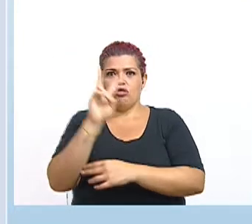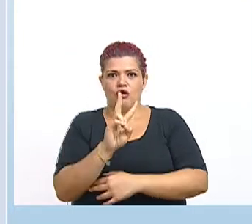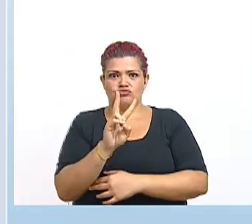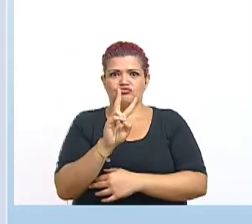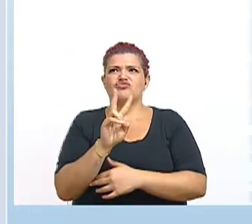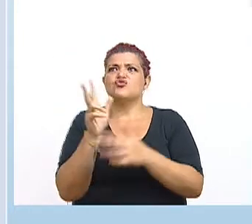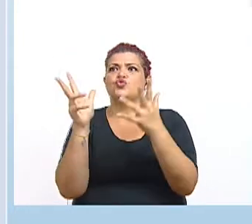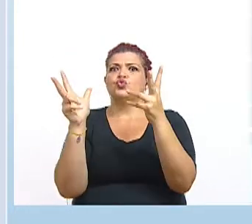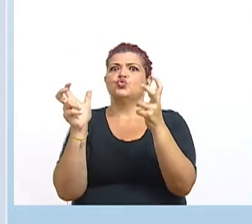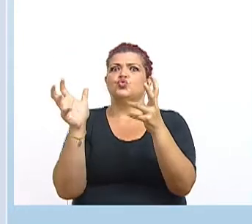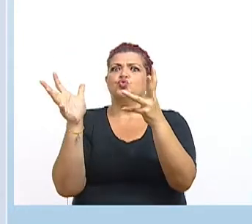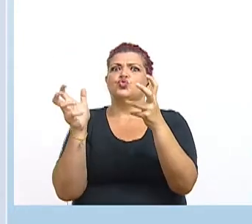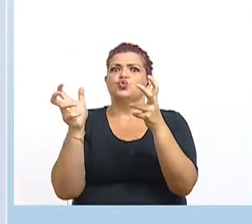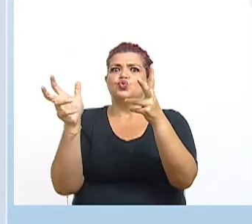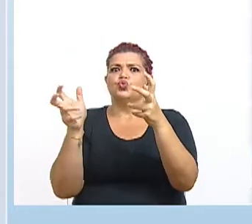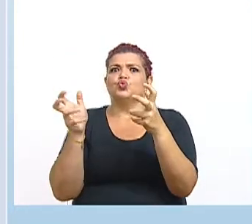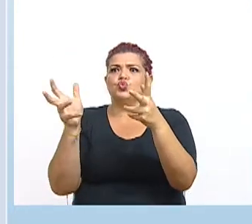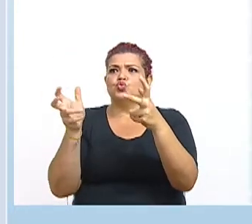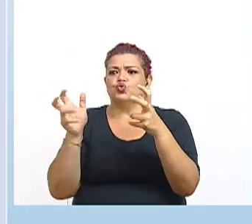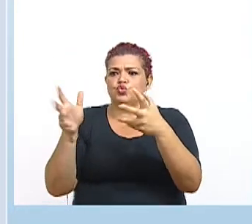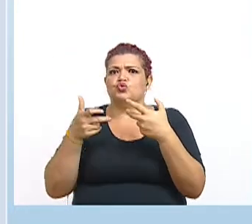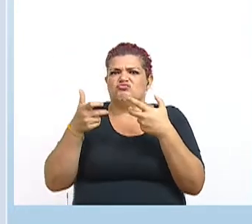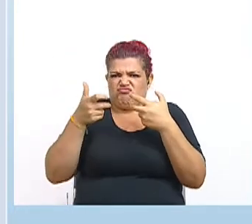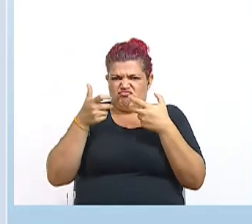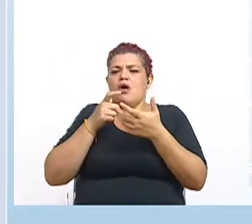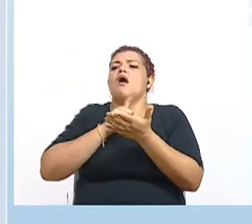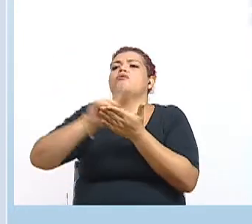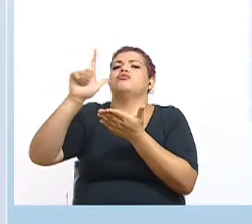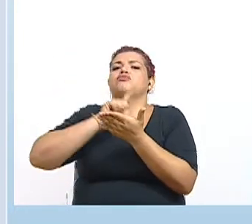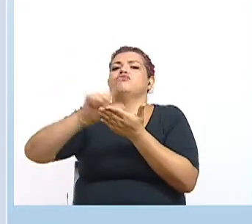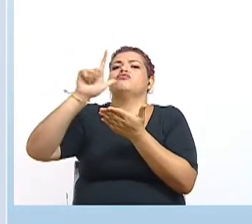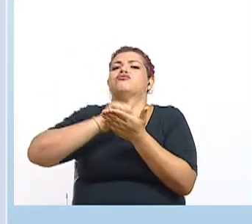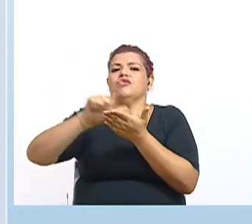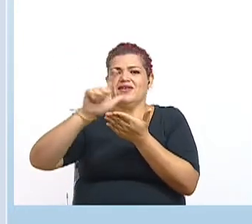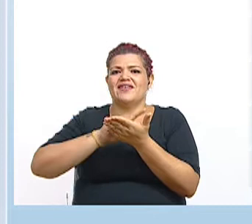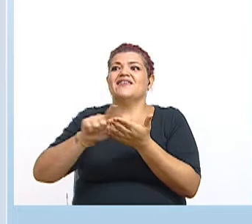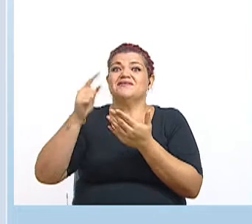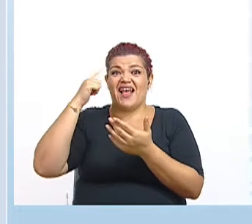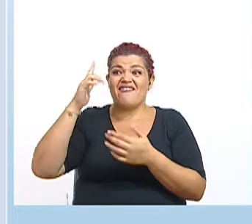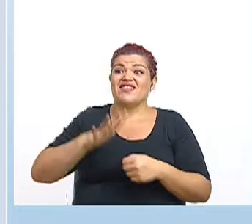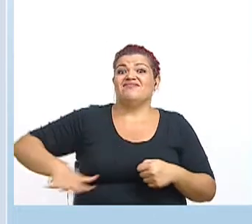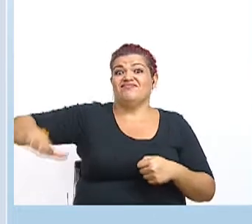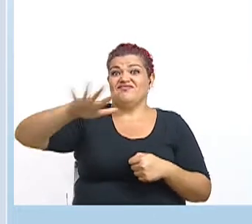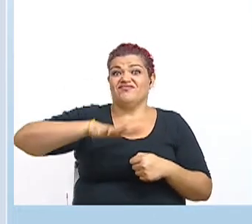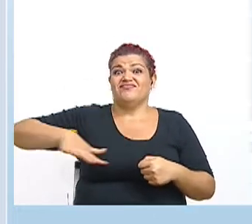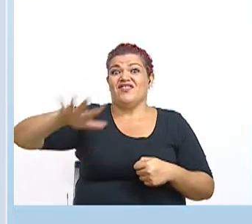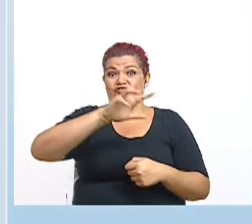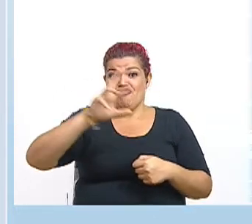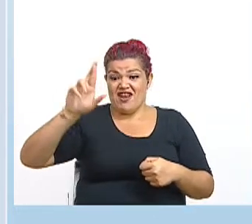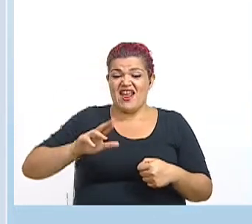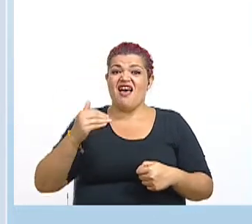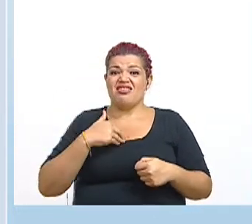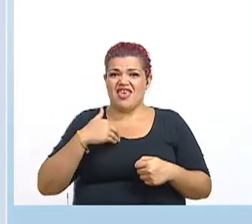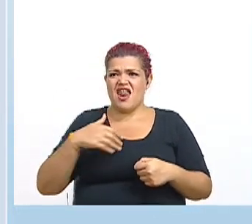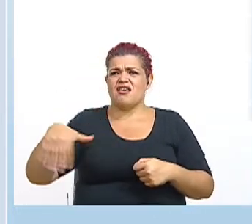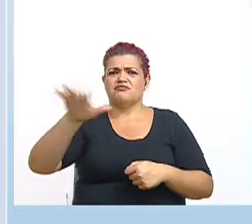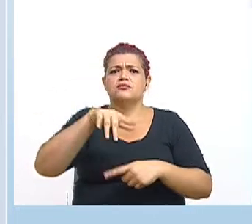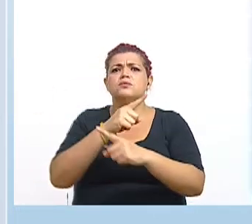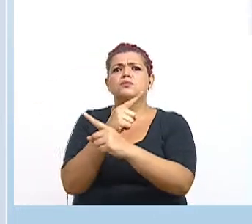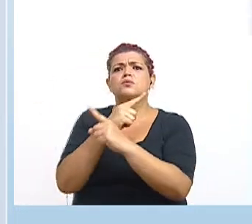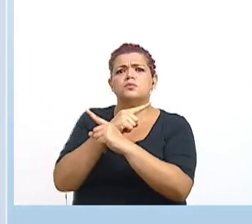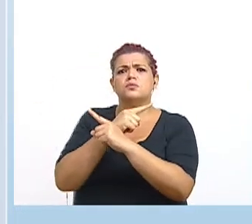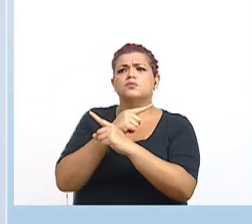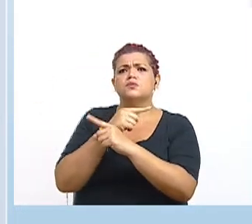muy importante porque muchas áreas de Costa Rica efectivamente son áreas protegidas, áreas que son parques nacionales, reservas